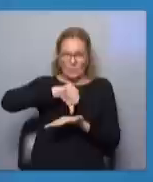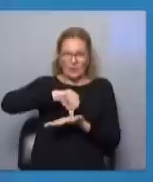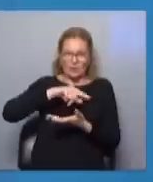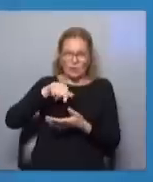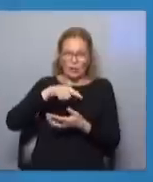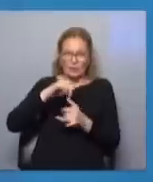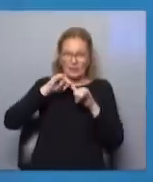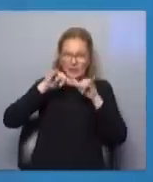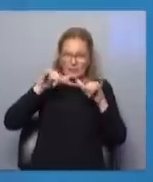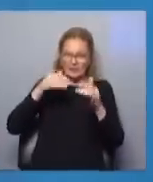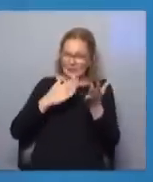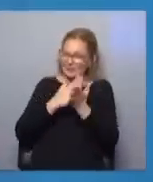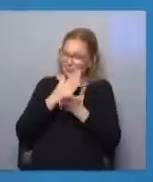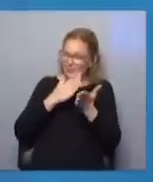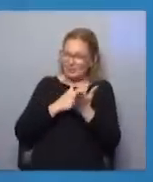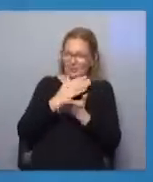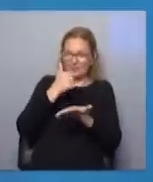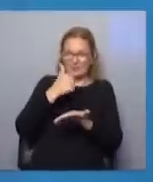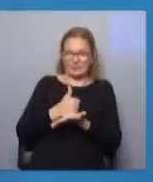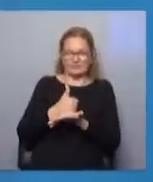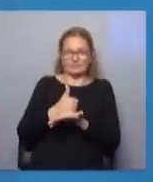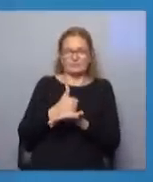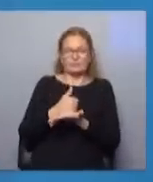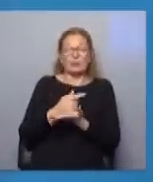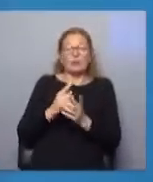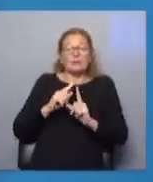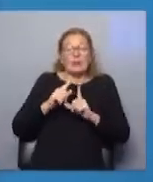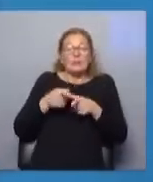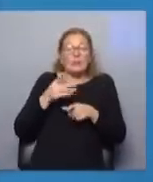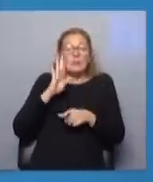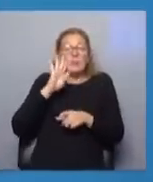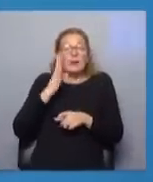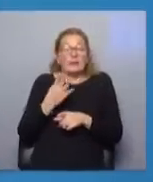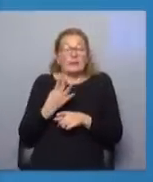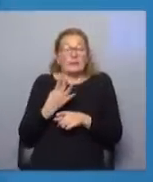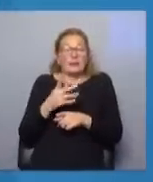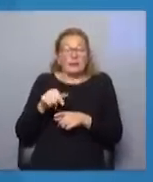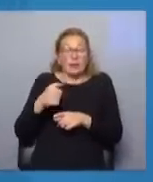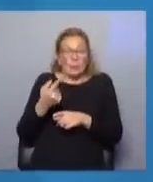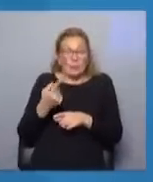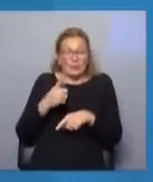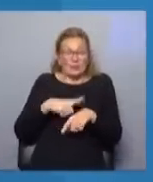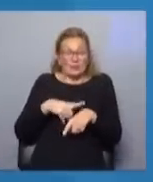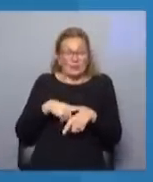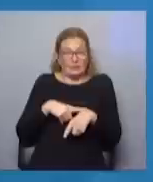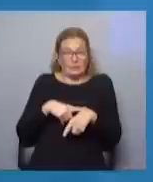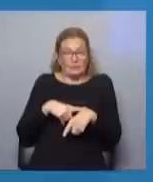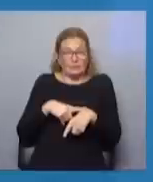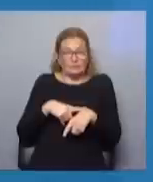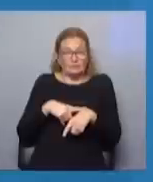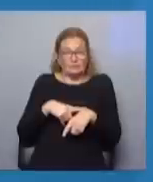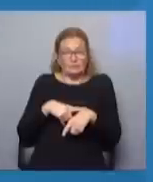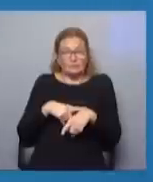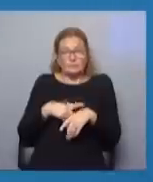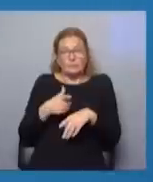la campaña está siempre presente lo que también me parece que ha pasado después de todo este tiempo y que